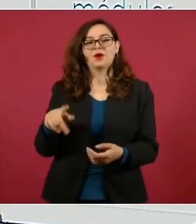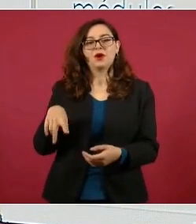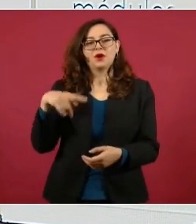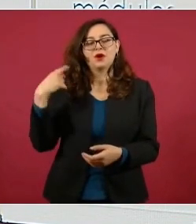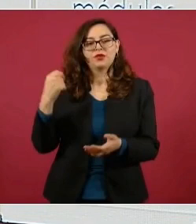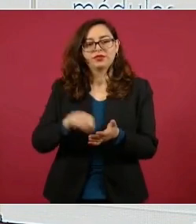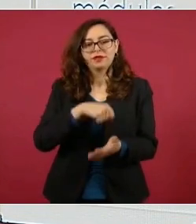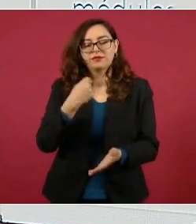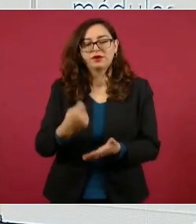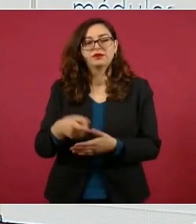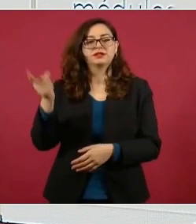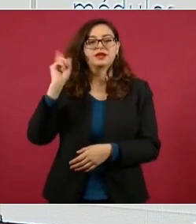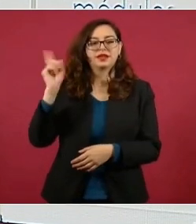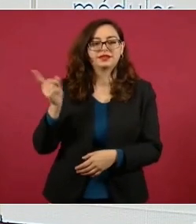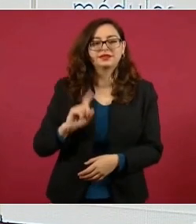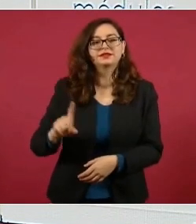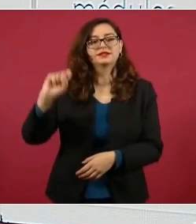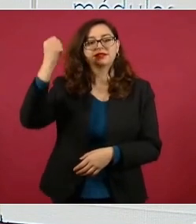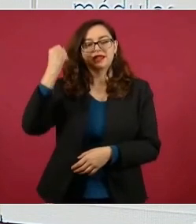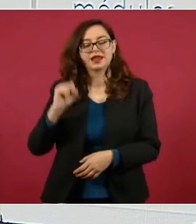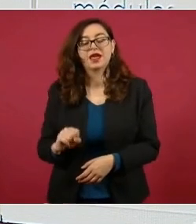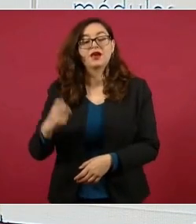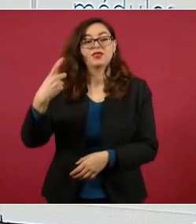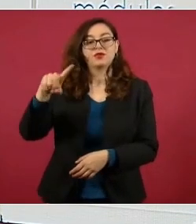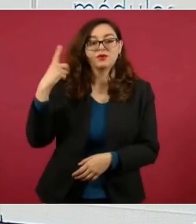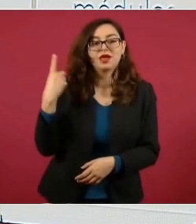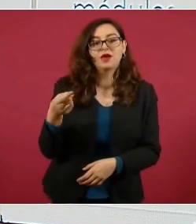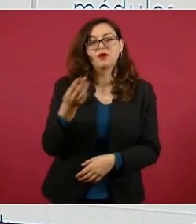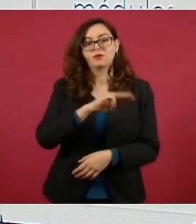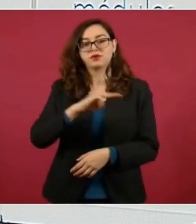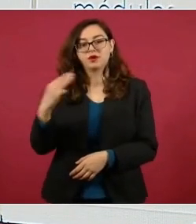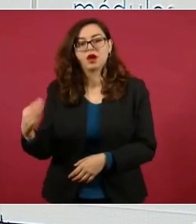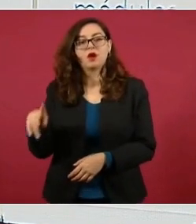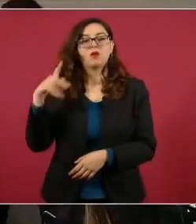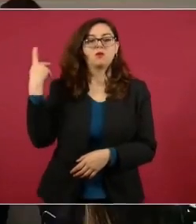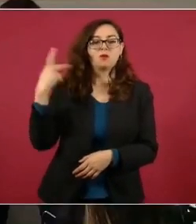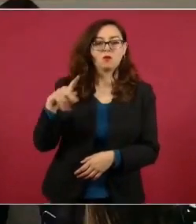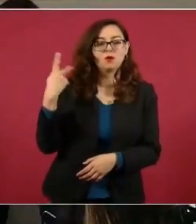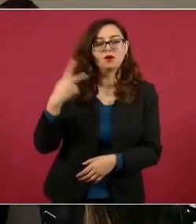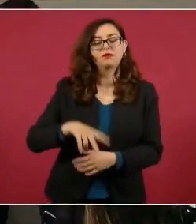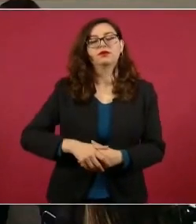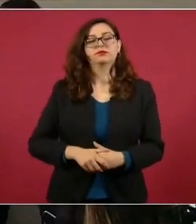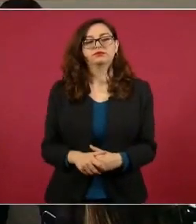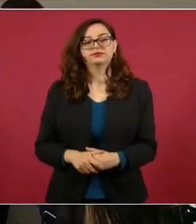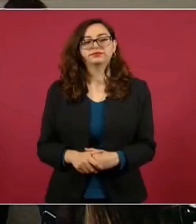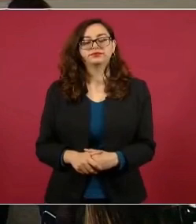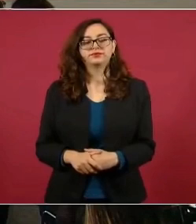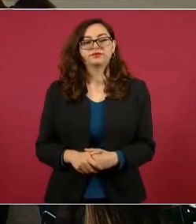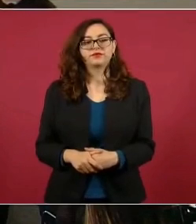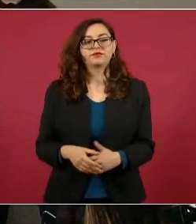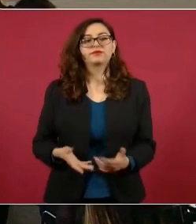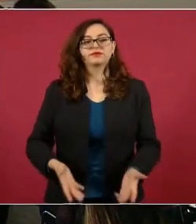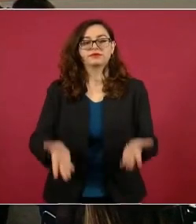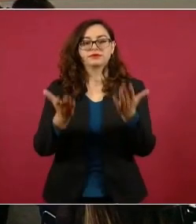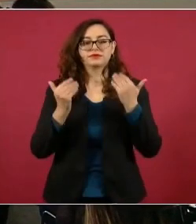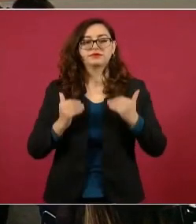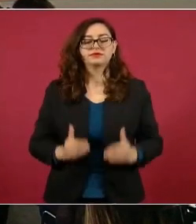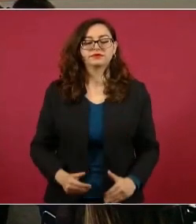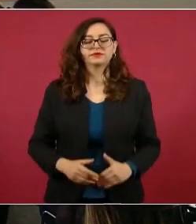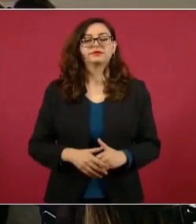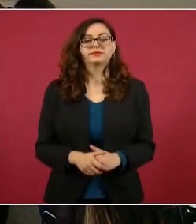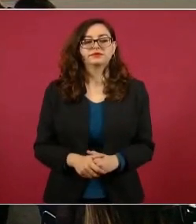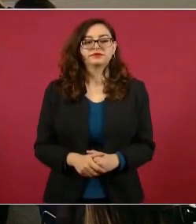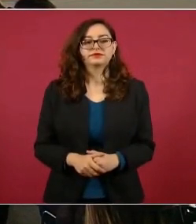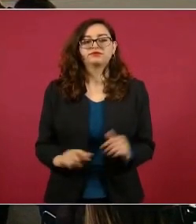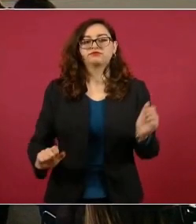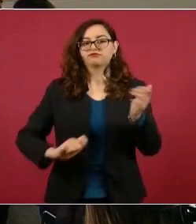Sinaloa Durango Nayarit Michoacán Puebla y adelante a estos son los